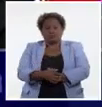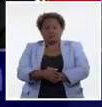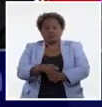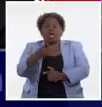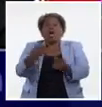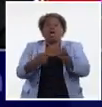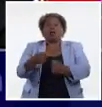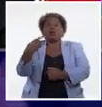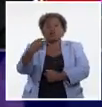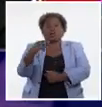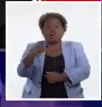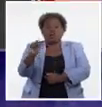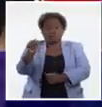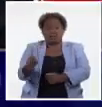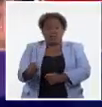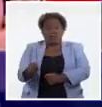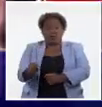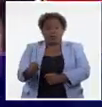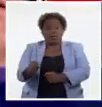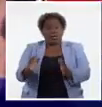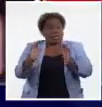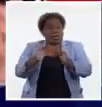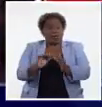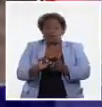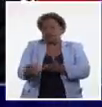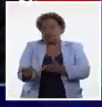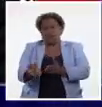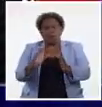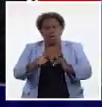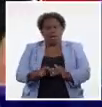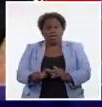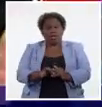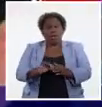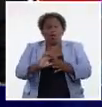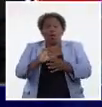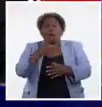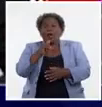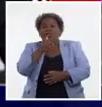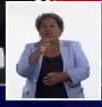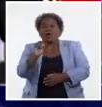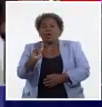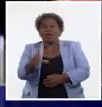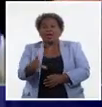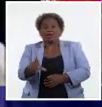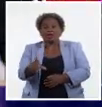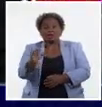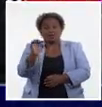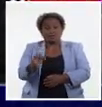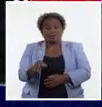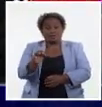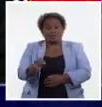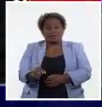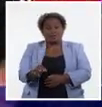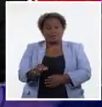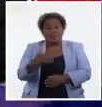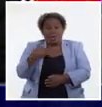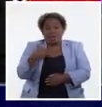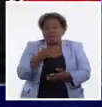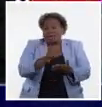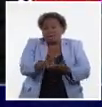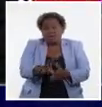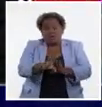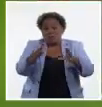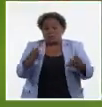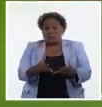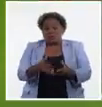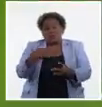que no han echado, no hay. El único puede ser Guardiola, que a mí me han echado en todos los sitios del mundo y